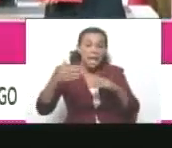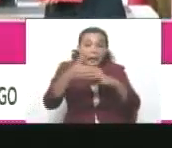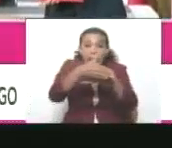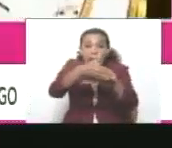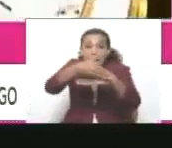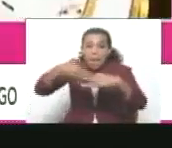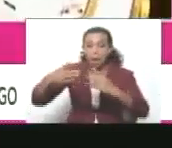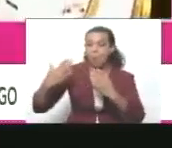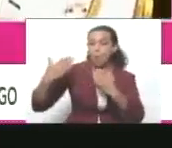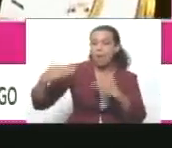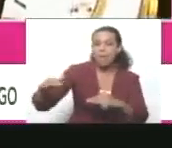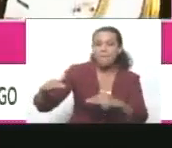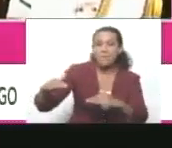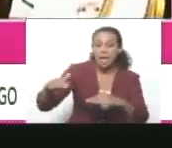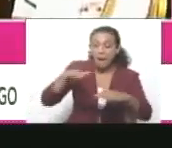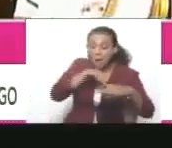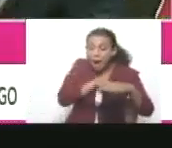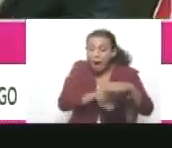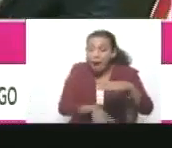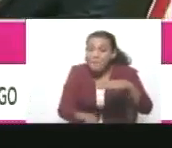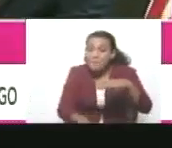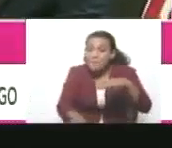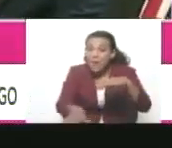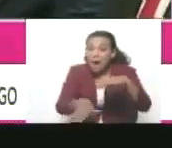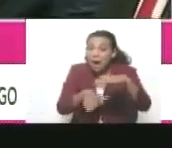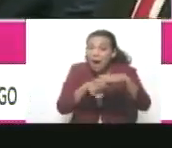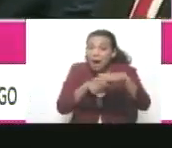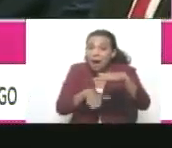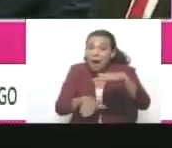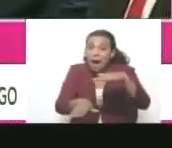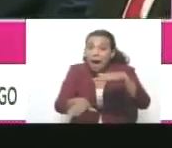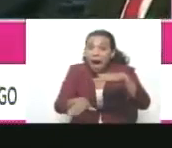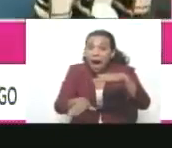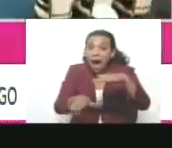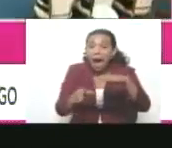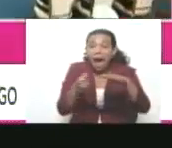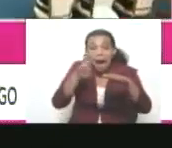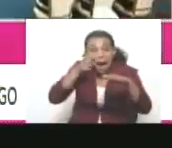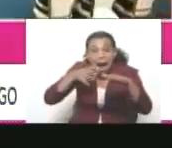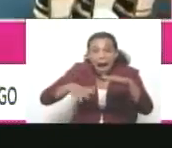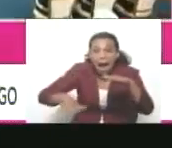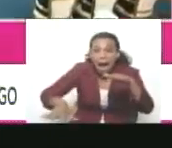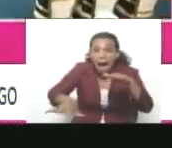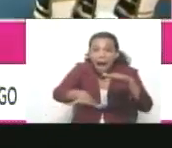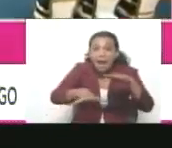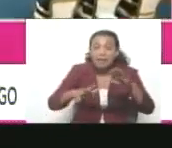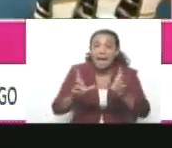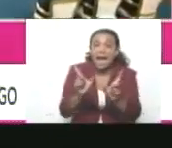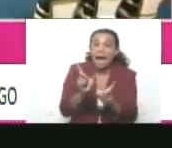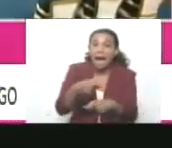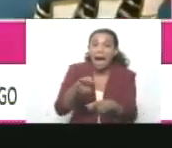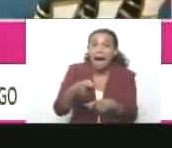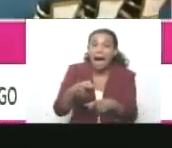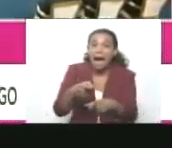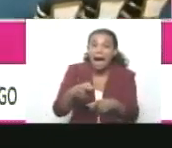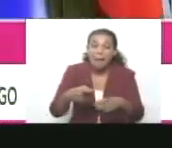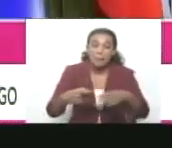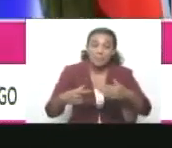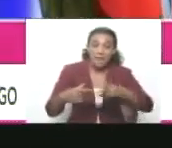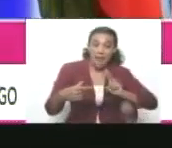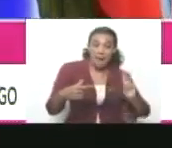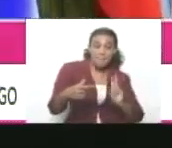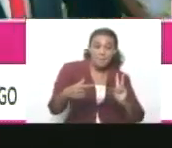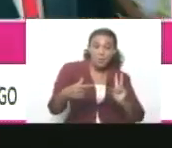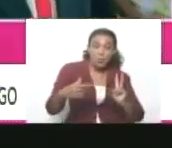delimitadas, pero debajo de las aguas hay unos campos de gas grandísimos, del lado de Venezuela y